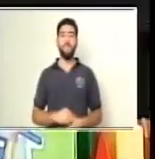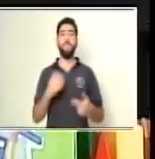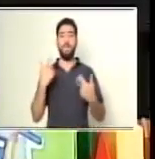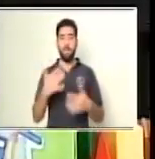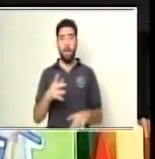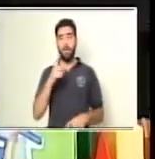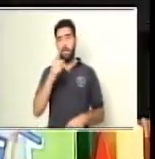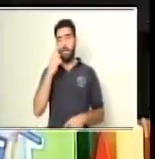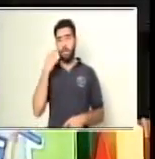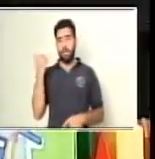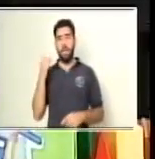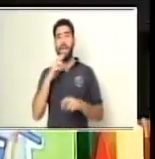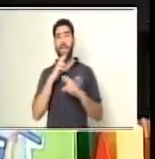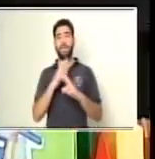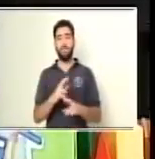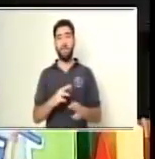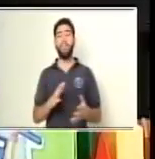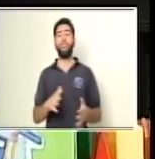el resultado sería